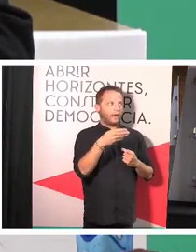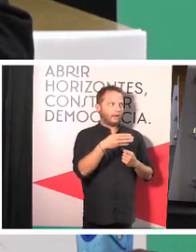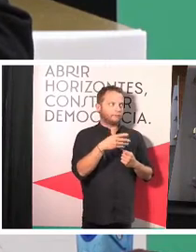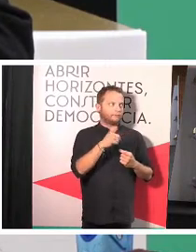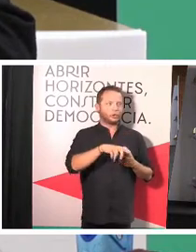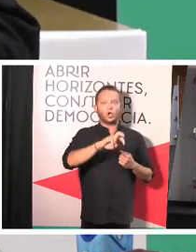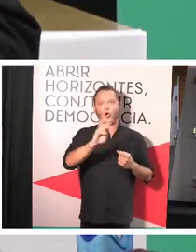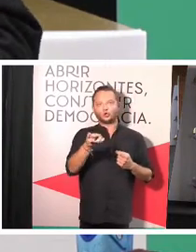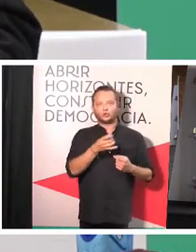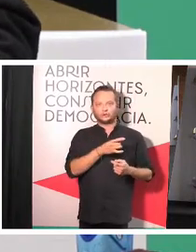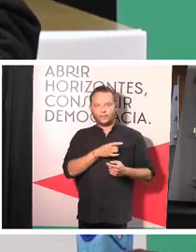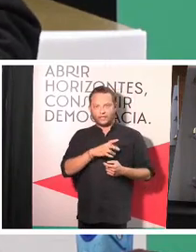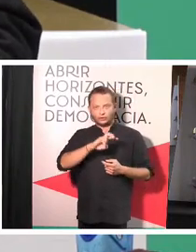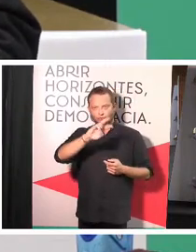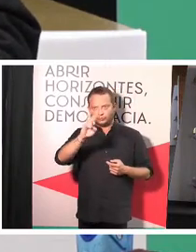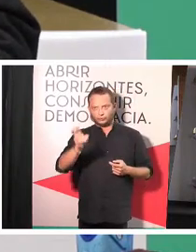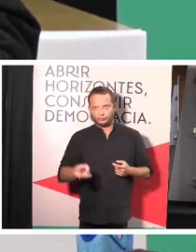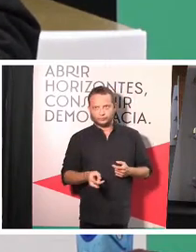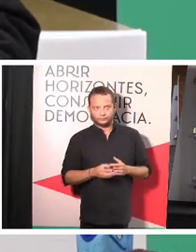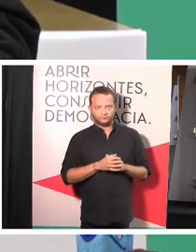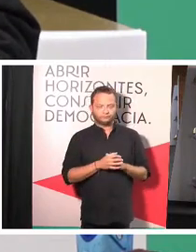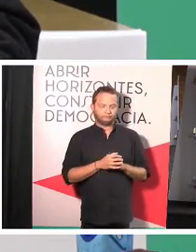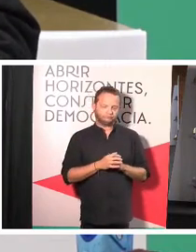con varios sindicatos.